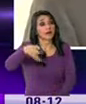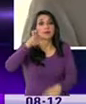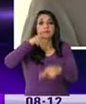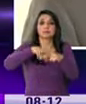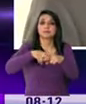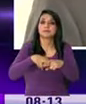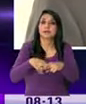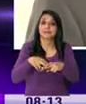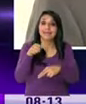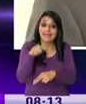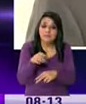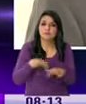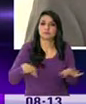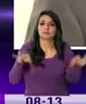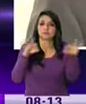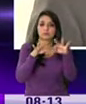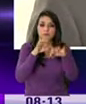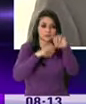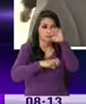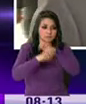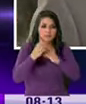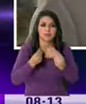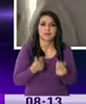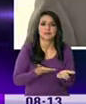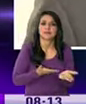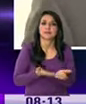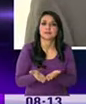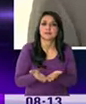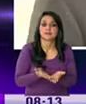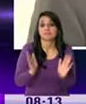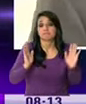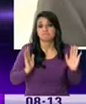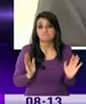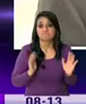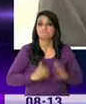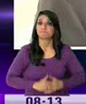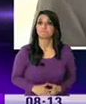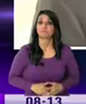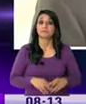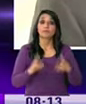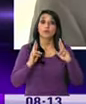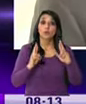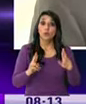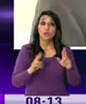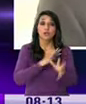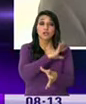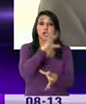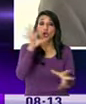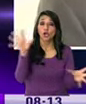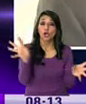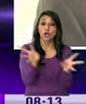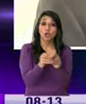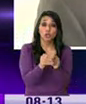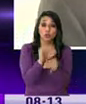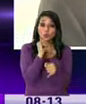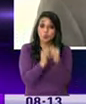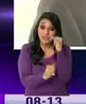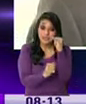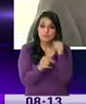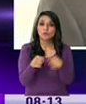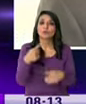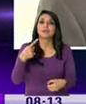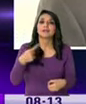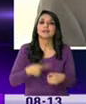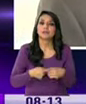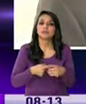vecino, usted el que tiene que evaluar la calidad de servicio que le van a dar. Así que esperemos que todo eso confluya en que Quito